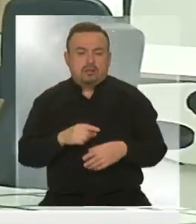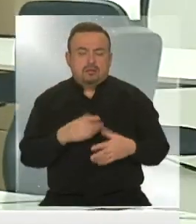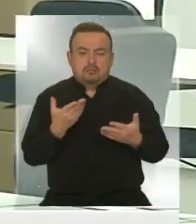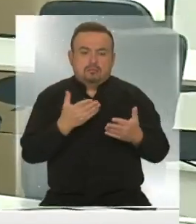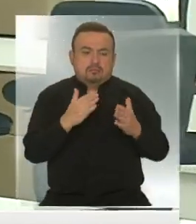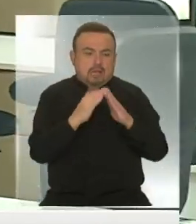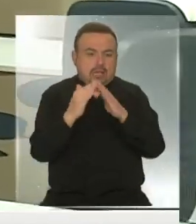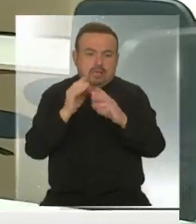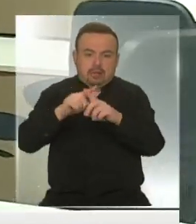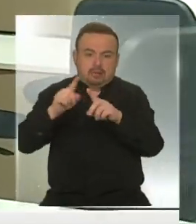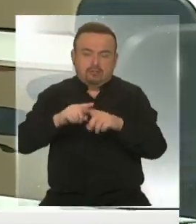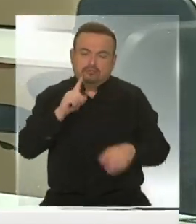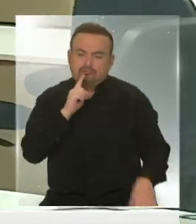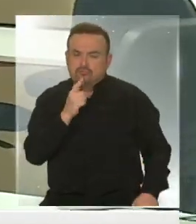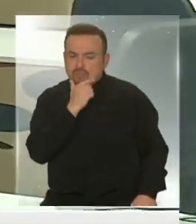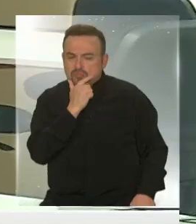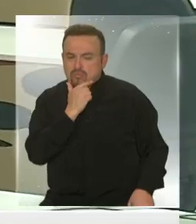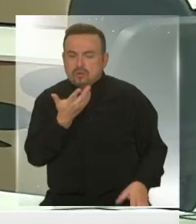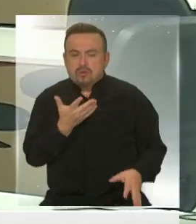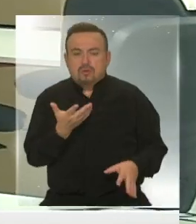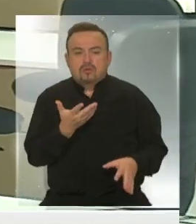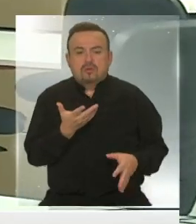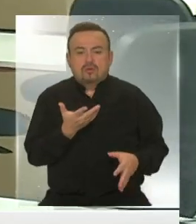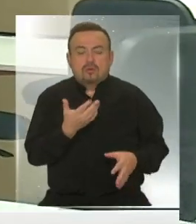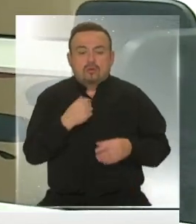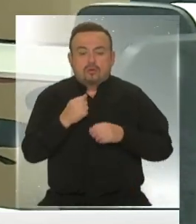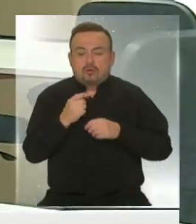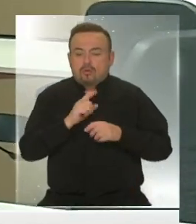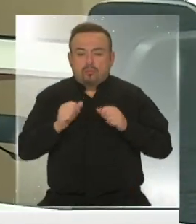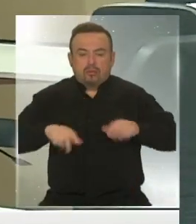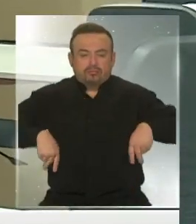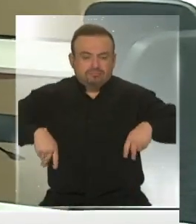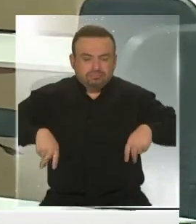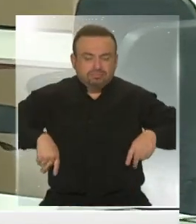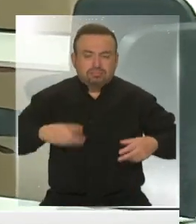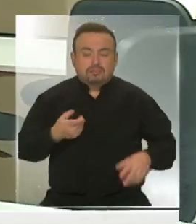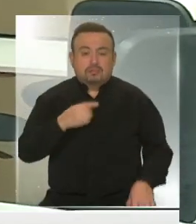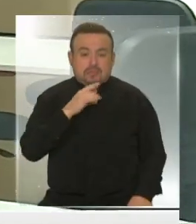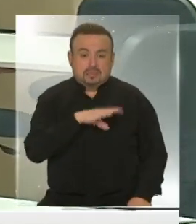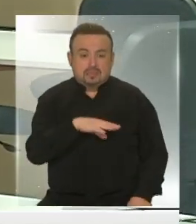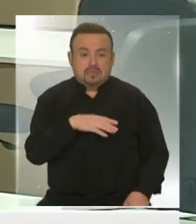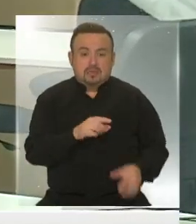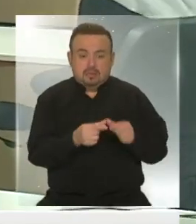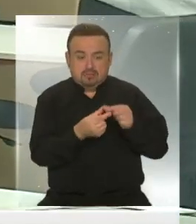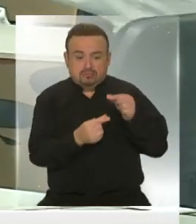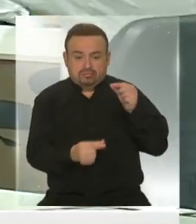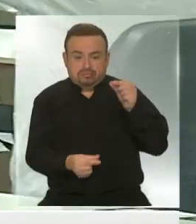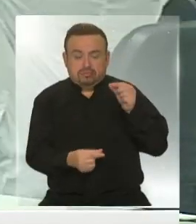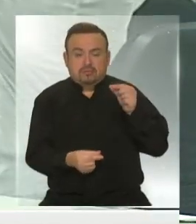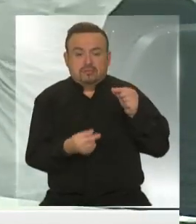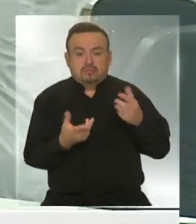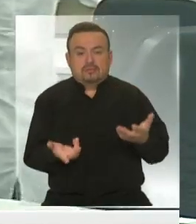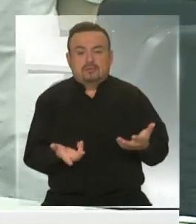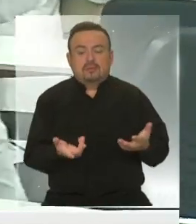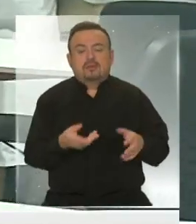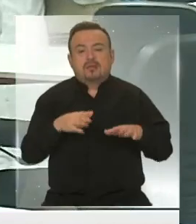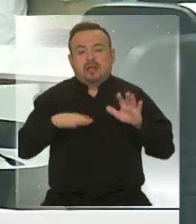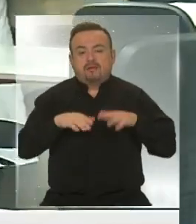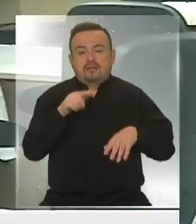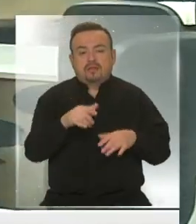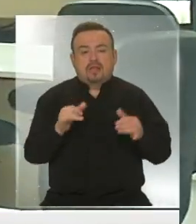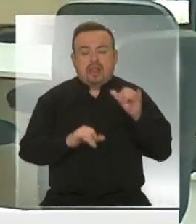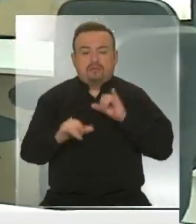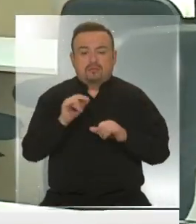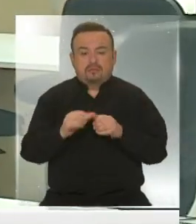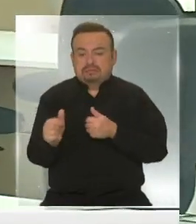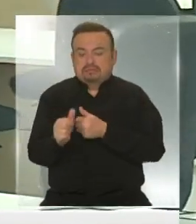donde personas que tienen alguna movilidad reducida. También, bueno, Chile es un país muy extenso y a veces el laboratorio